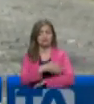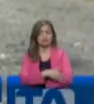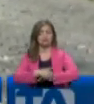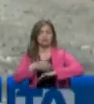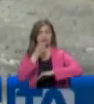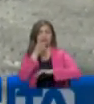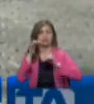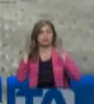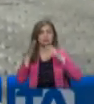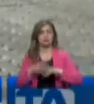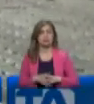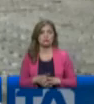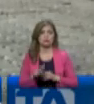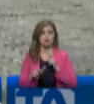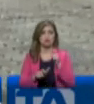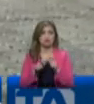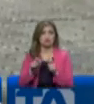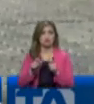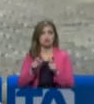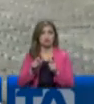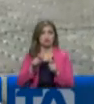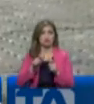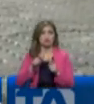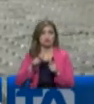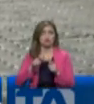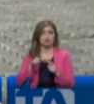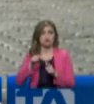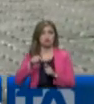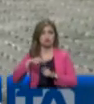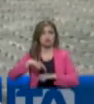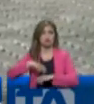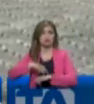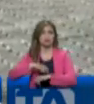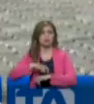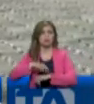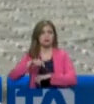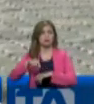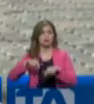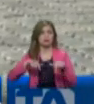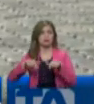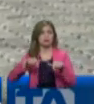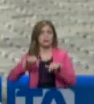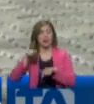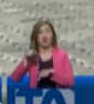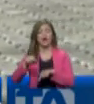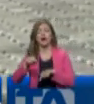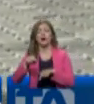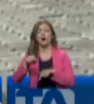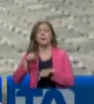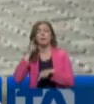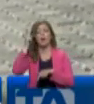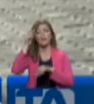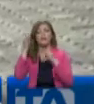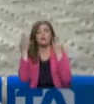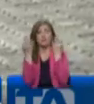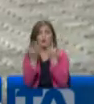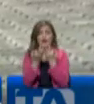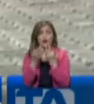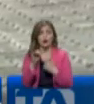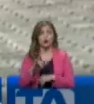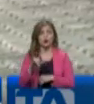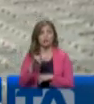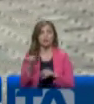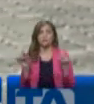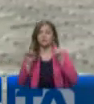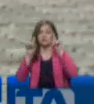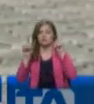no existe acera. Ahí vemos a las personas cómo tienen que caminar directamente por la calzada. Y esto pasa igual con los padres de familia de las instituciones educativas. Le vamos a